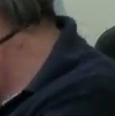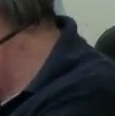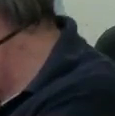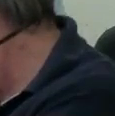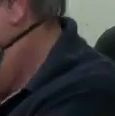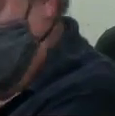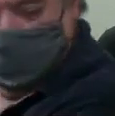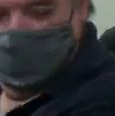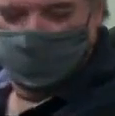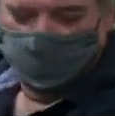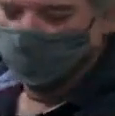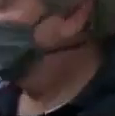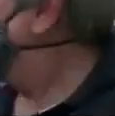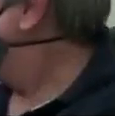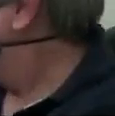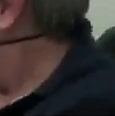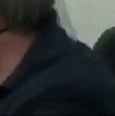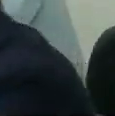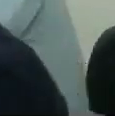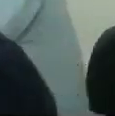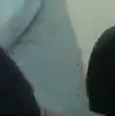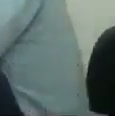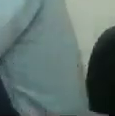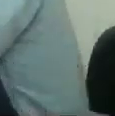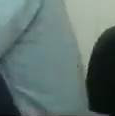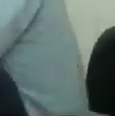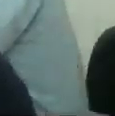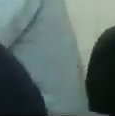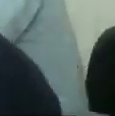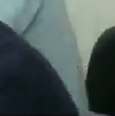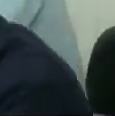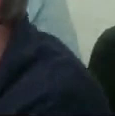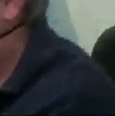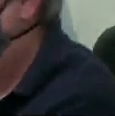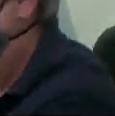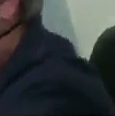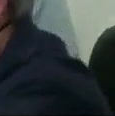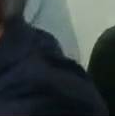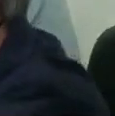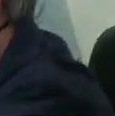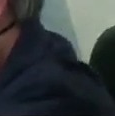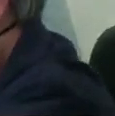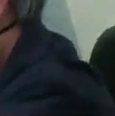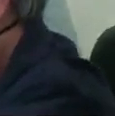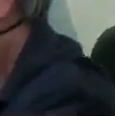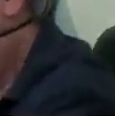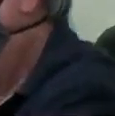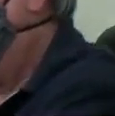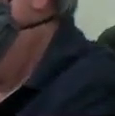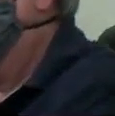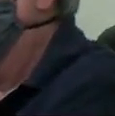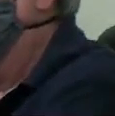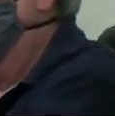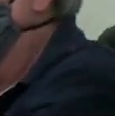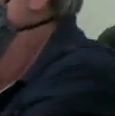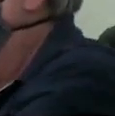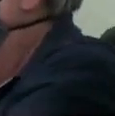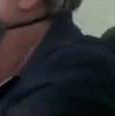se pueda plantear, considerando la situación actual del coronavirus, la situación actual, estamos hablando de las últimas 24 horas,